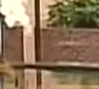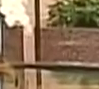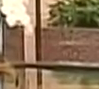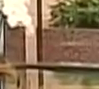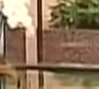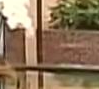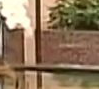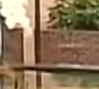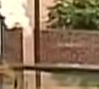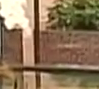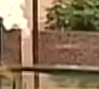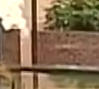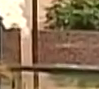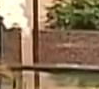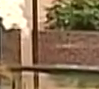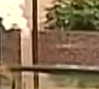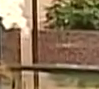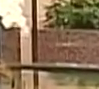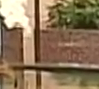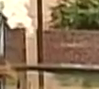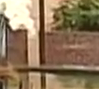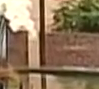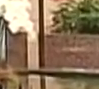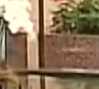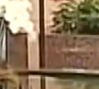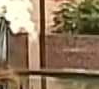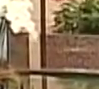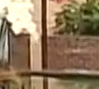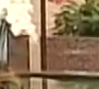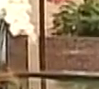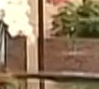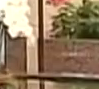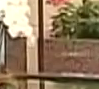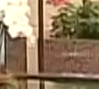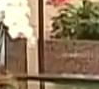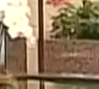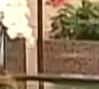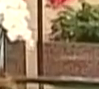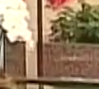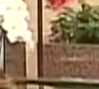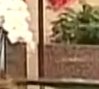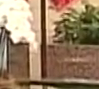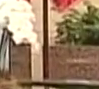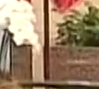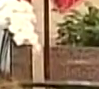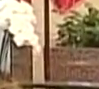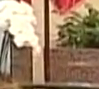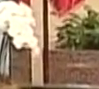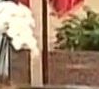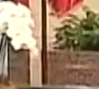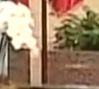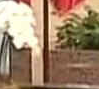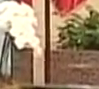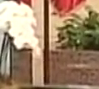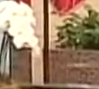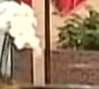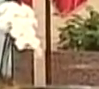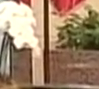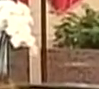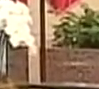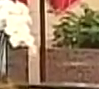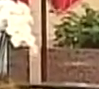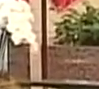Nicolás Maduro moros un importante lugar que recordemos también recuerda los hechos históricos que